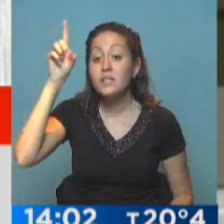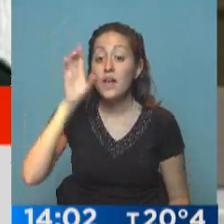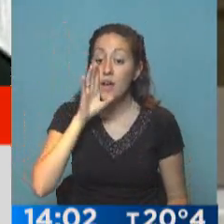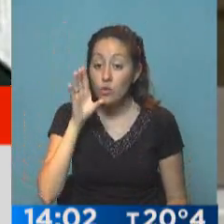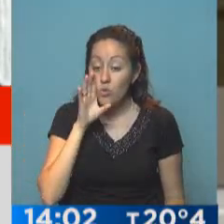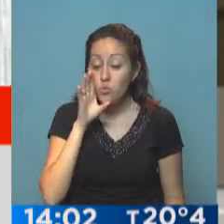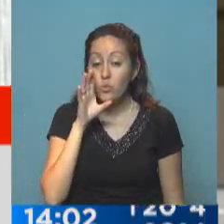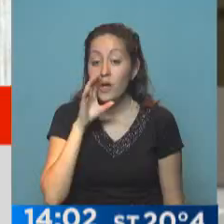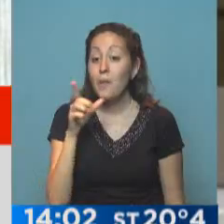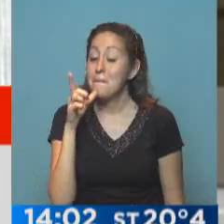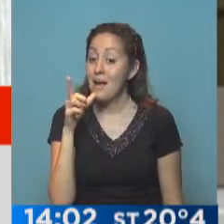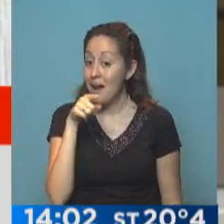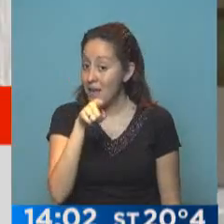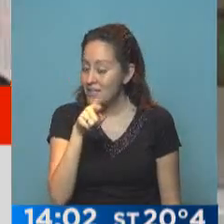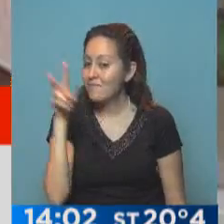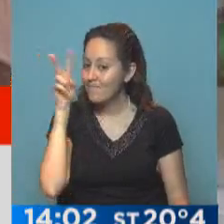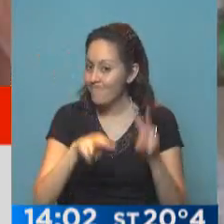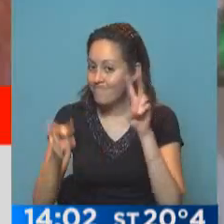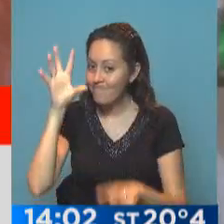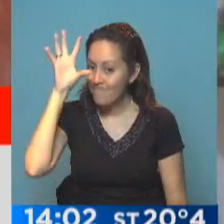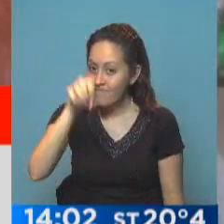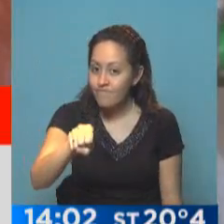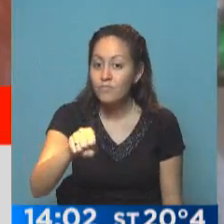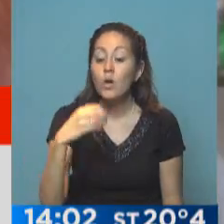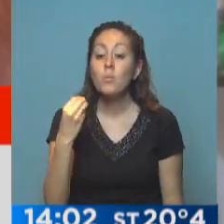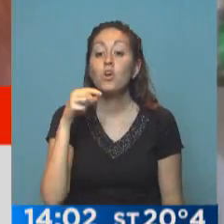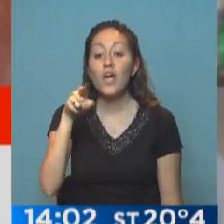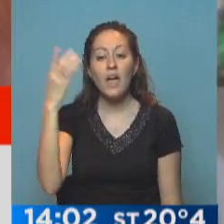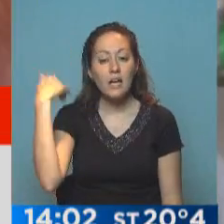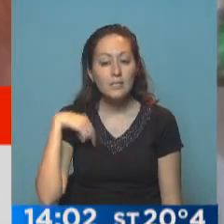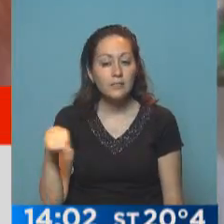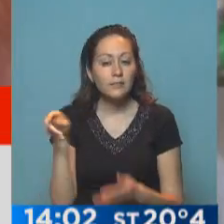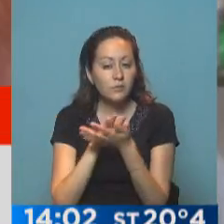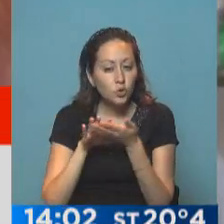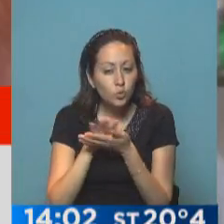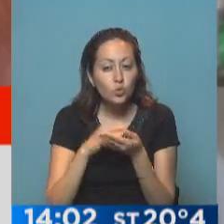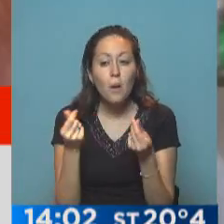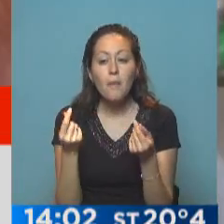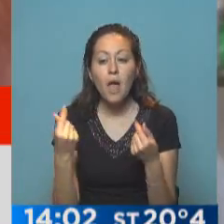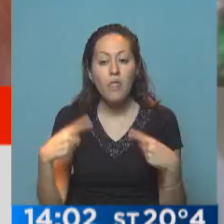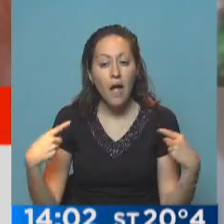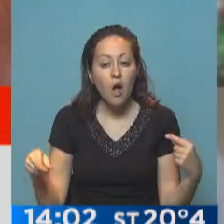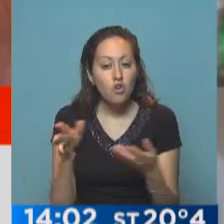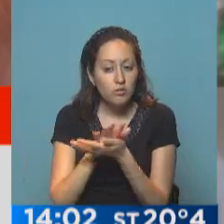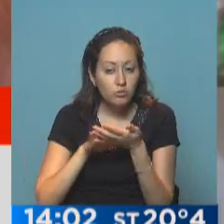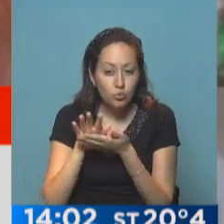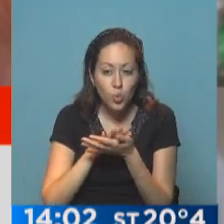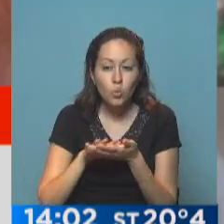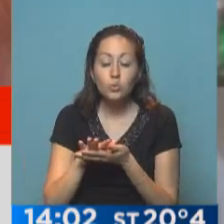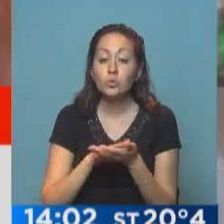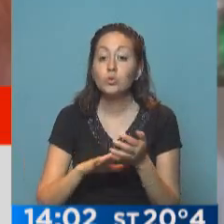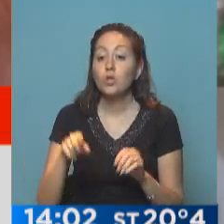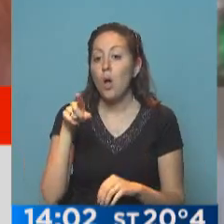iba por él, iba por su nombre, por cuentas no declaradas. Como decías bien, Agustina,